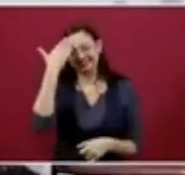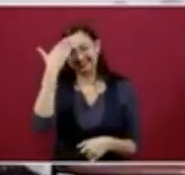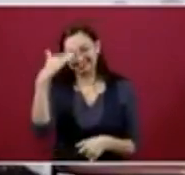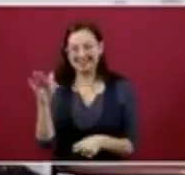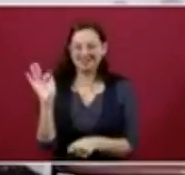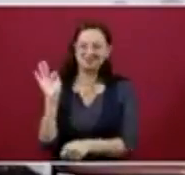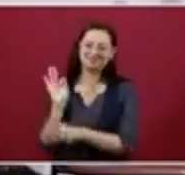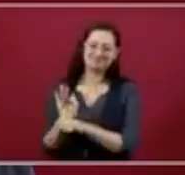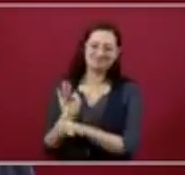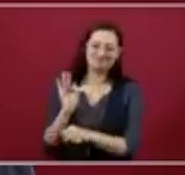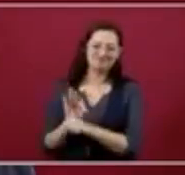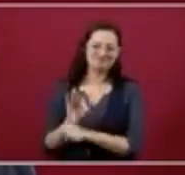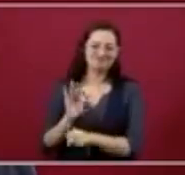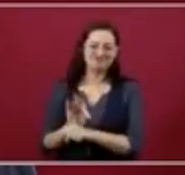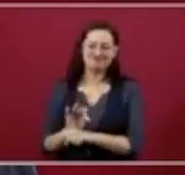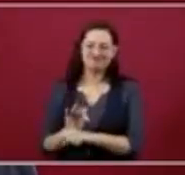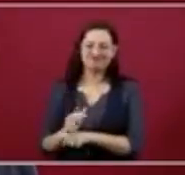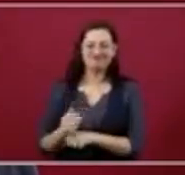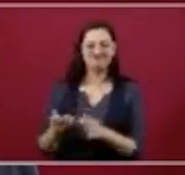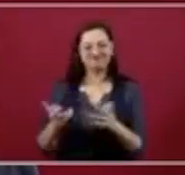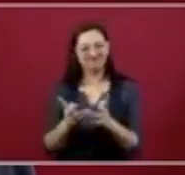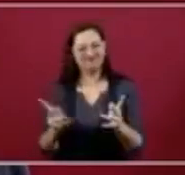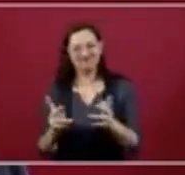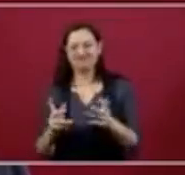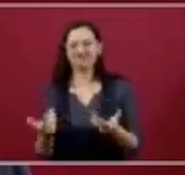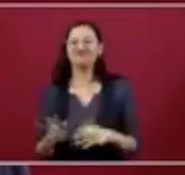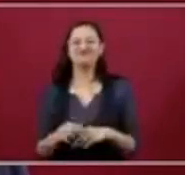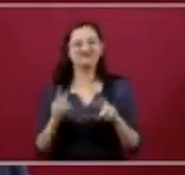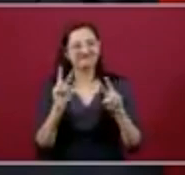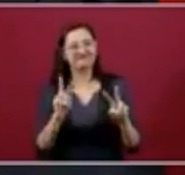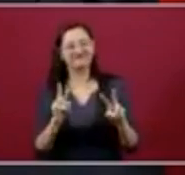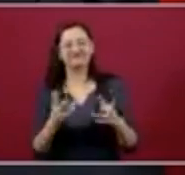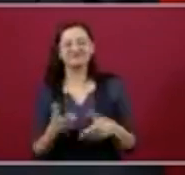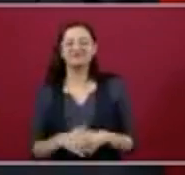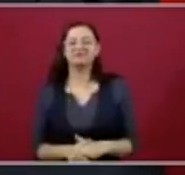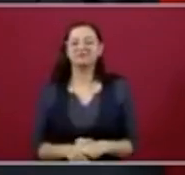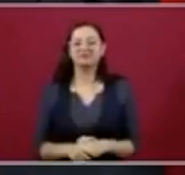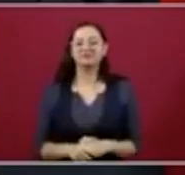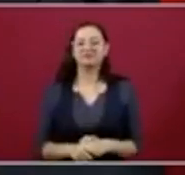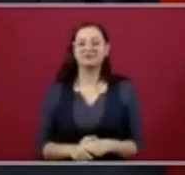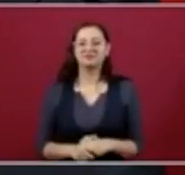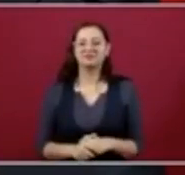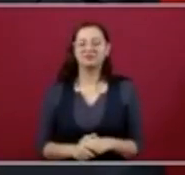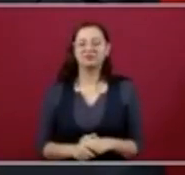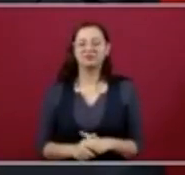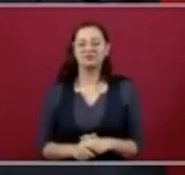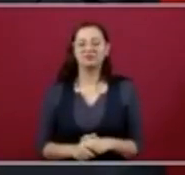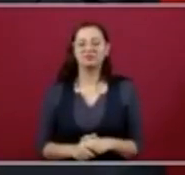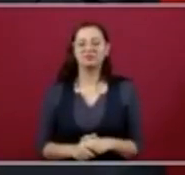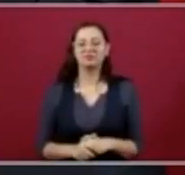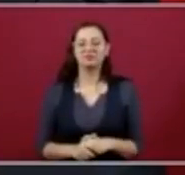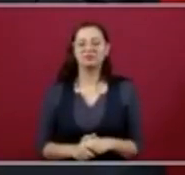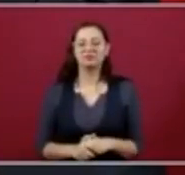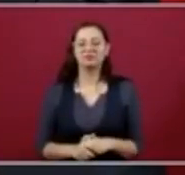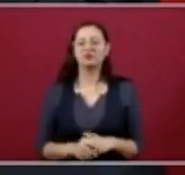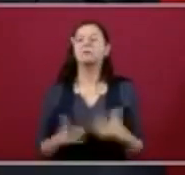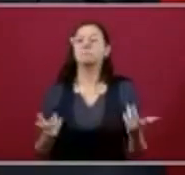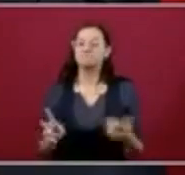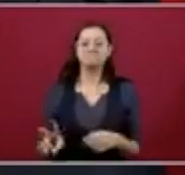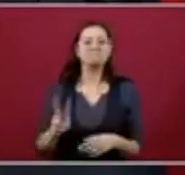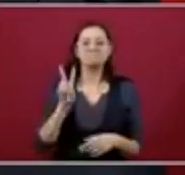aquí de ustedes. En efecto, no hay